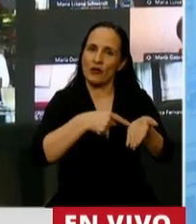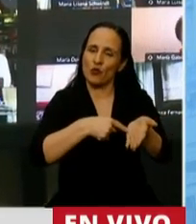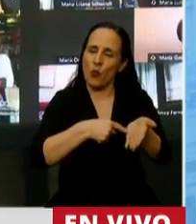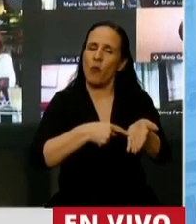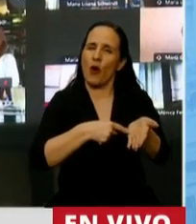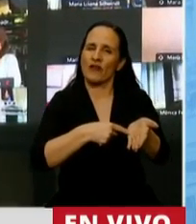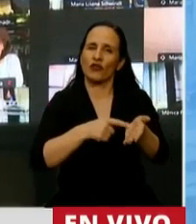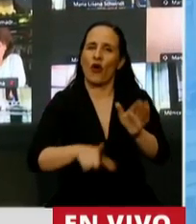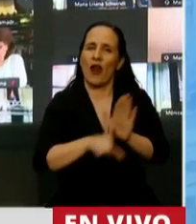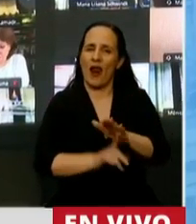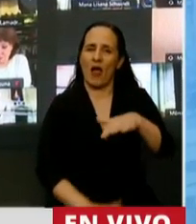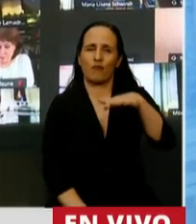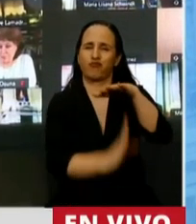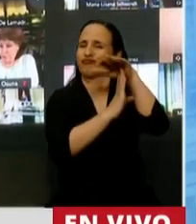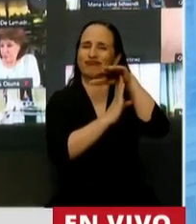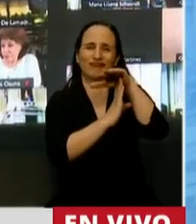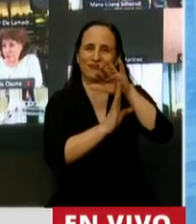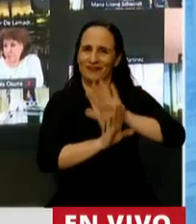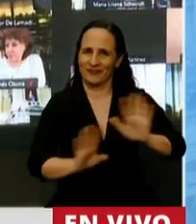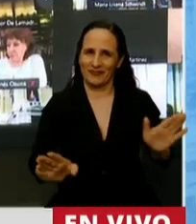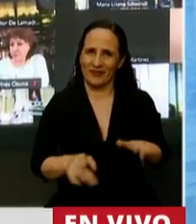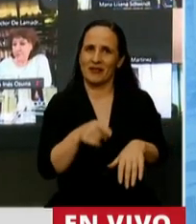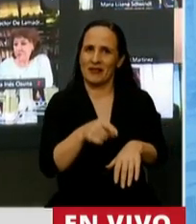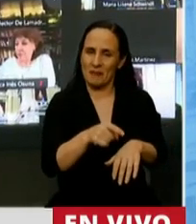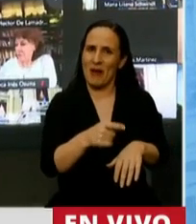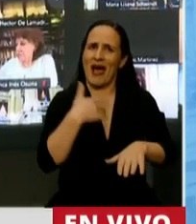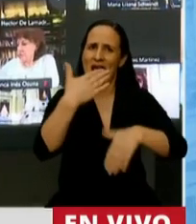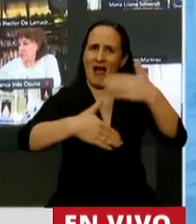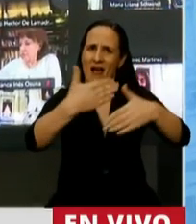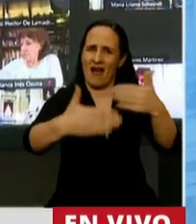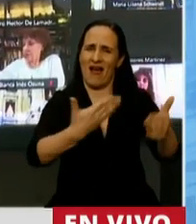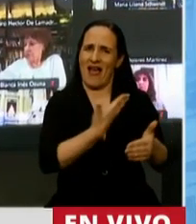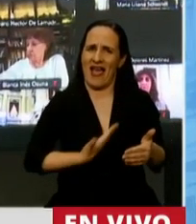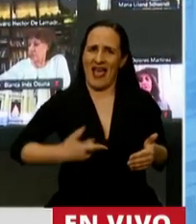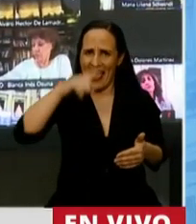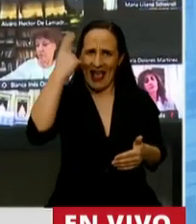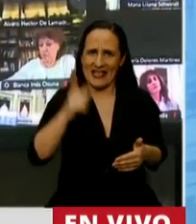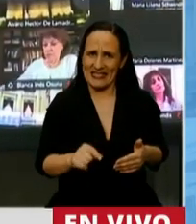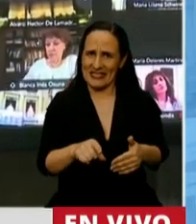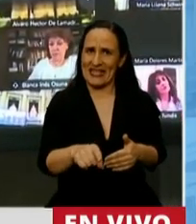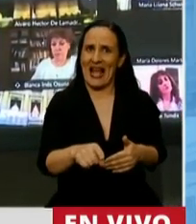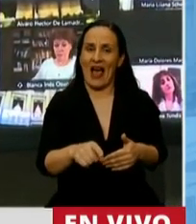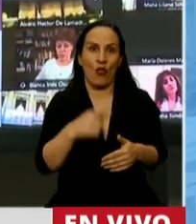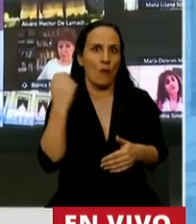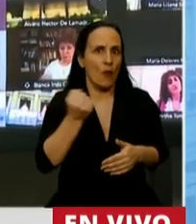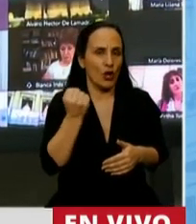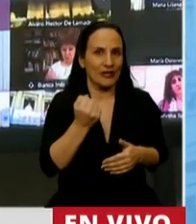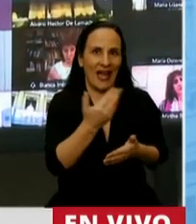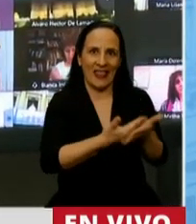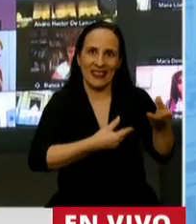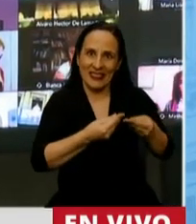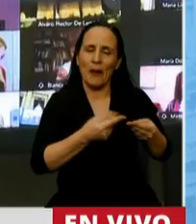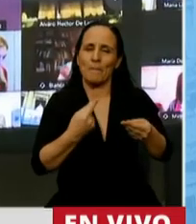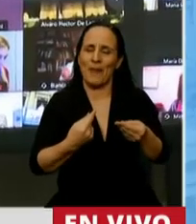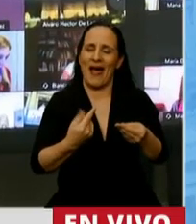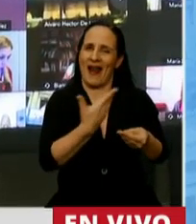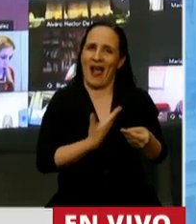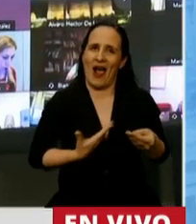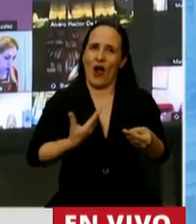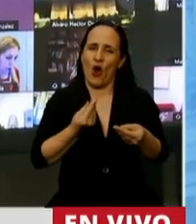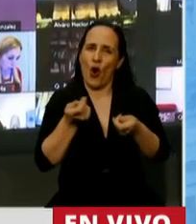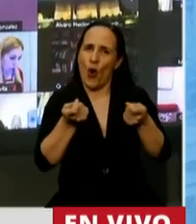presupuesto estoy validando una institución para firmar la República, una fórmula de justicia social,